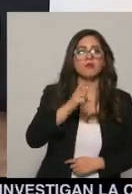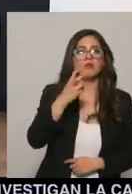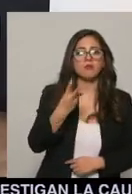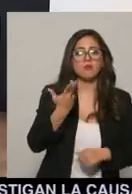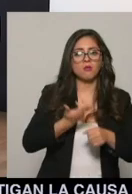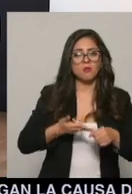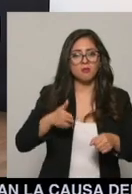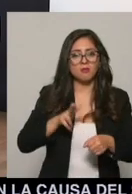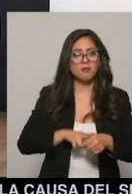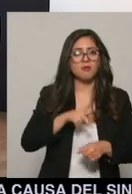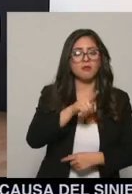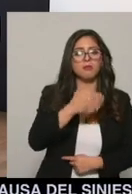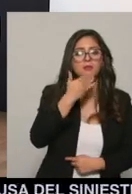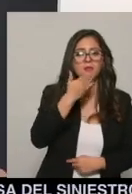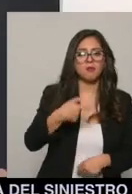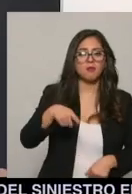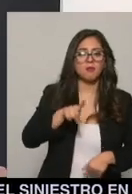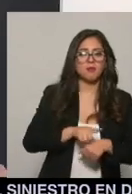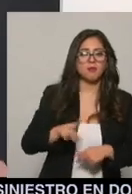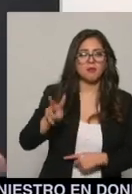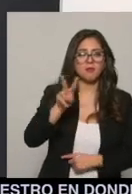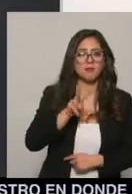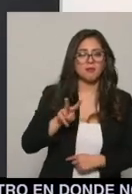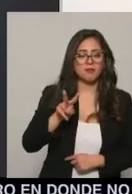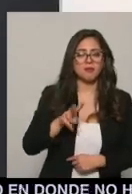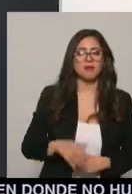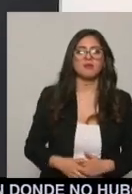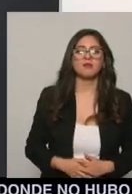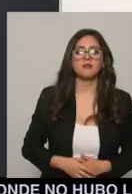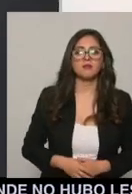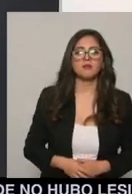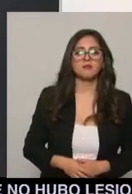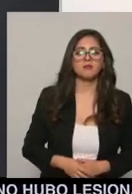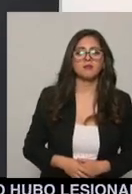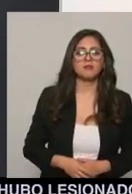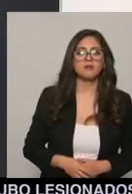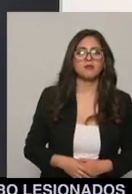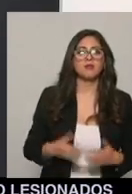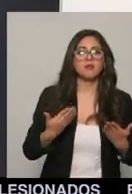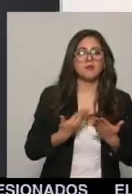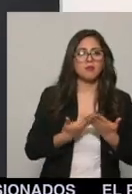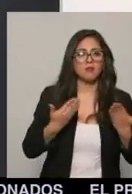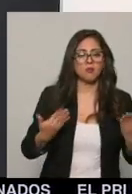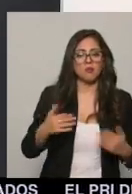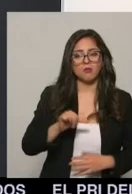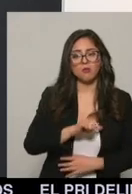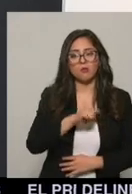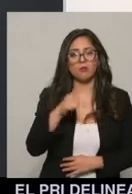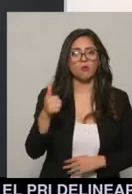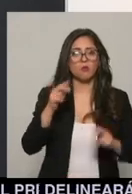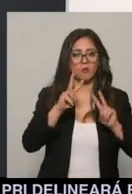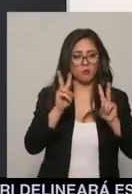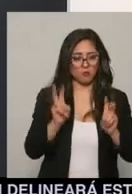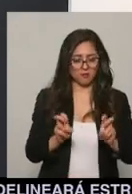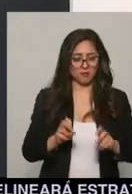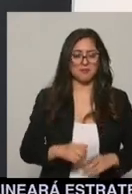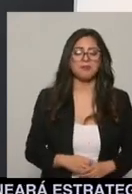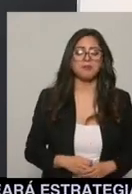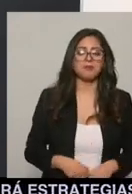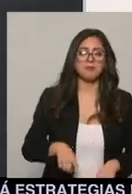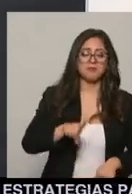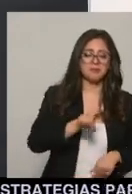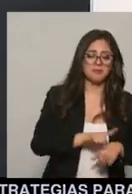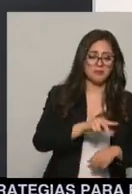Gracias. Muchas gracias por estar con nosotros. Y bueno, pues vamos a otro tema. Fíjese usted que el día del 7 al 13 de